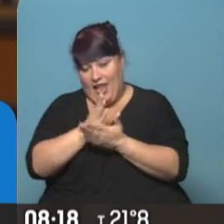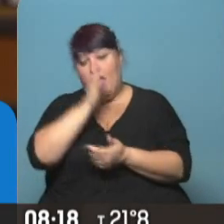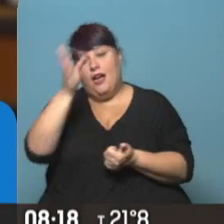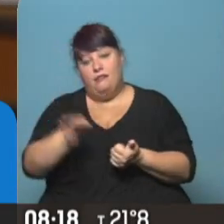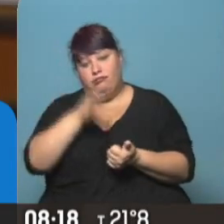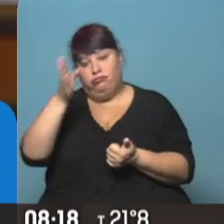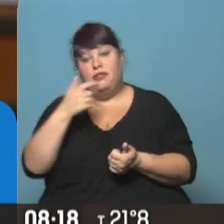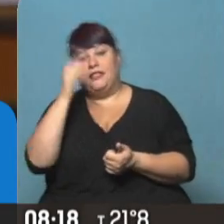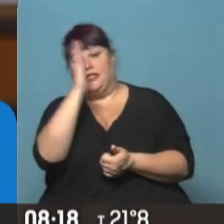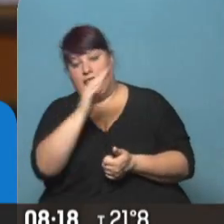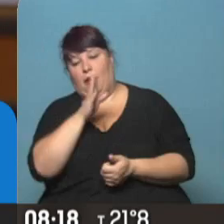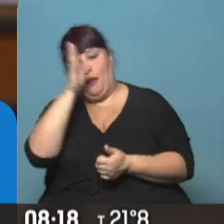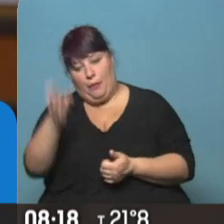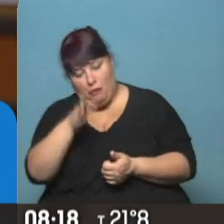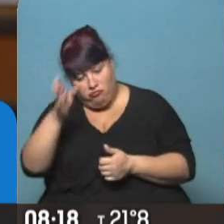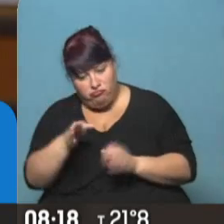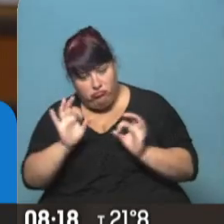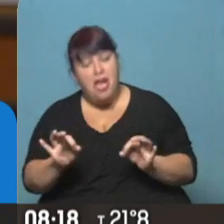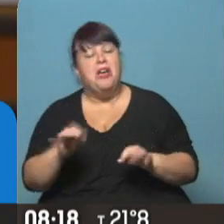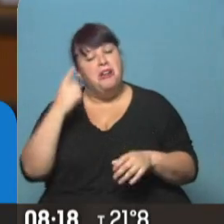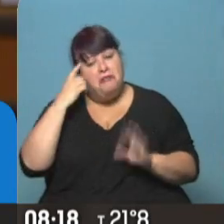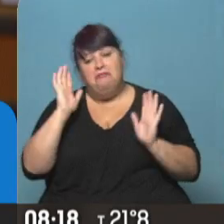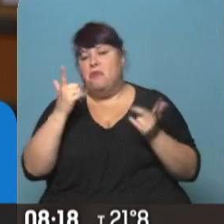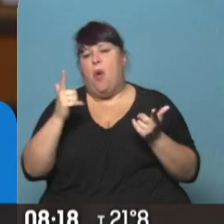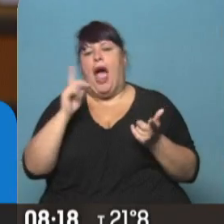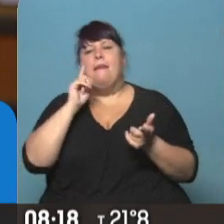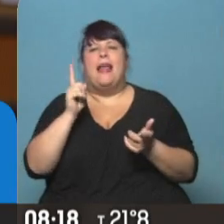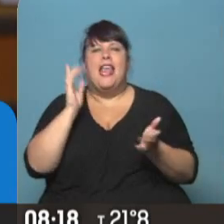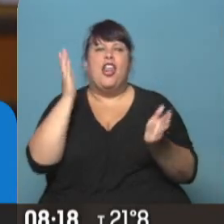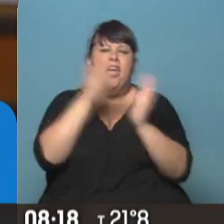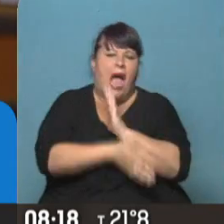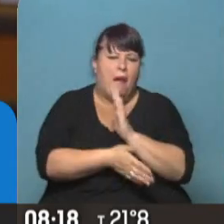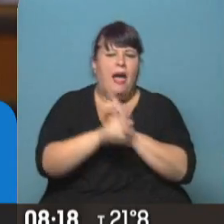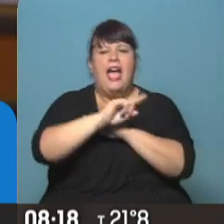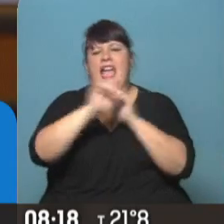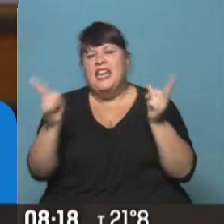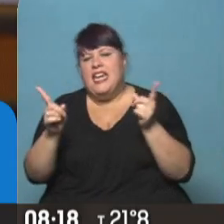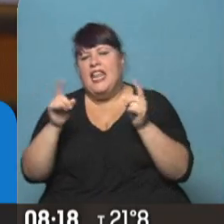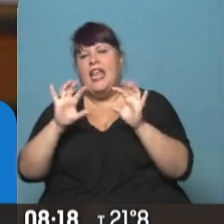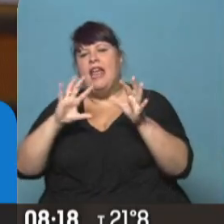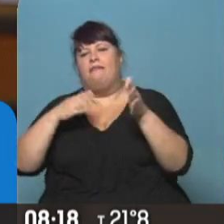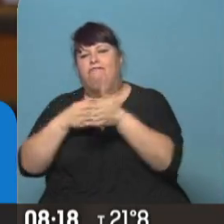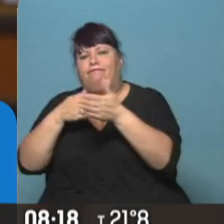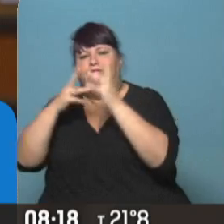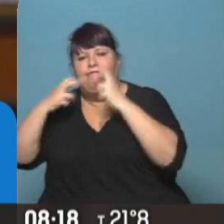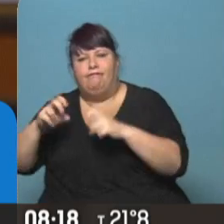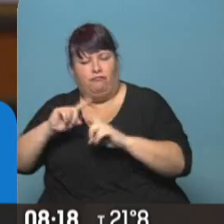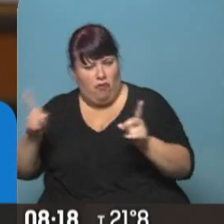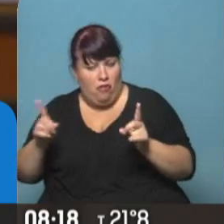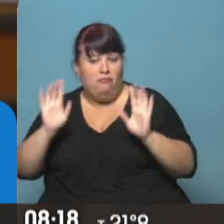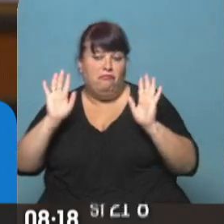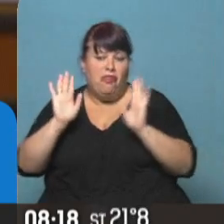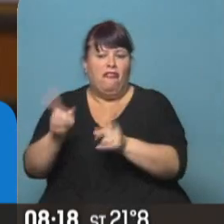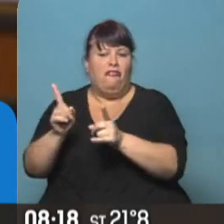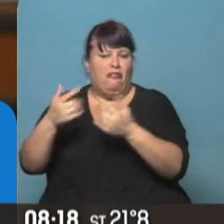presentaba cuando era convocada y demás bueno se entendía que no había riesgo de que se fugase ni de que entorpeciera la investigación y por lo